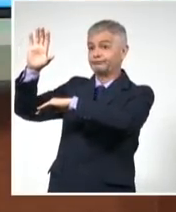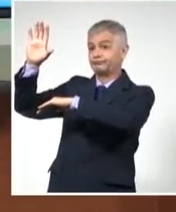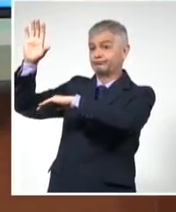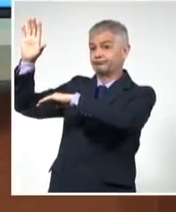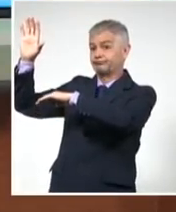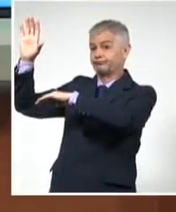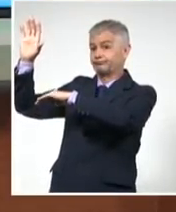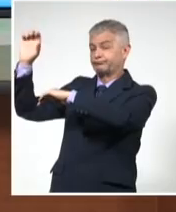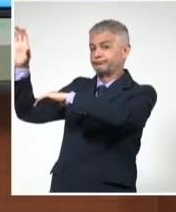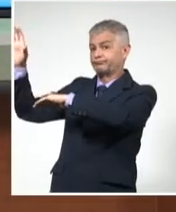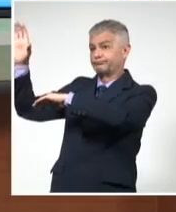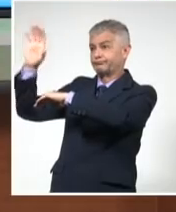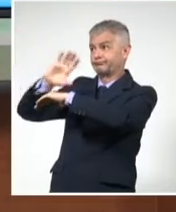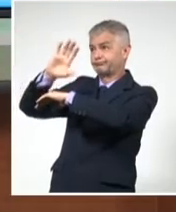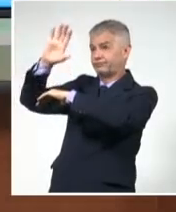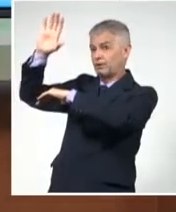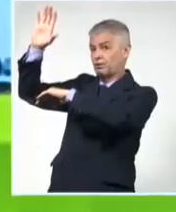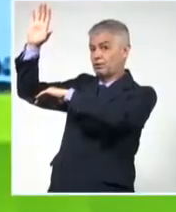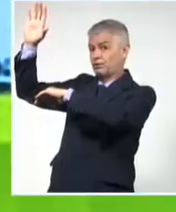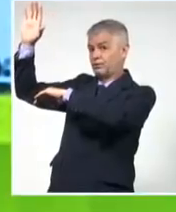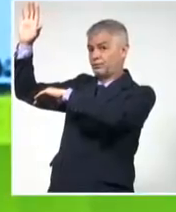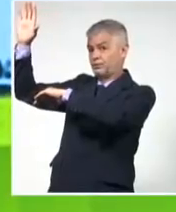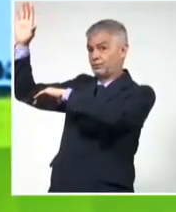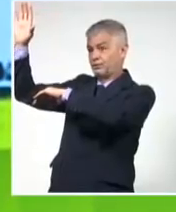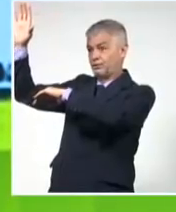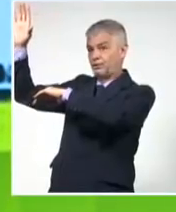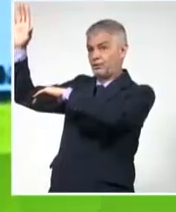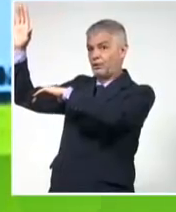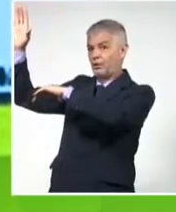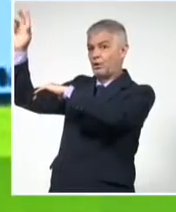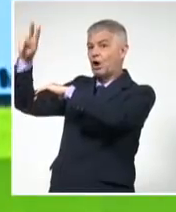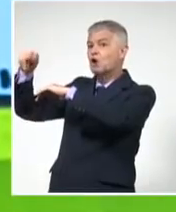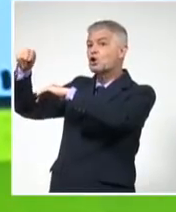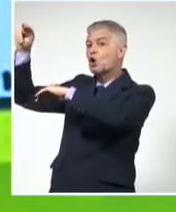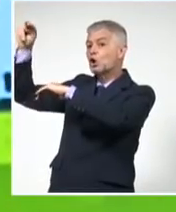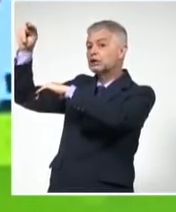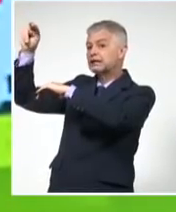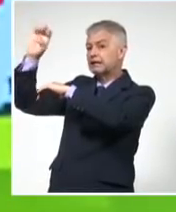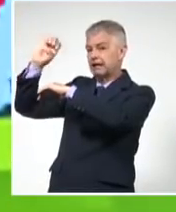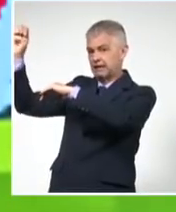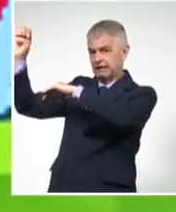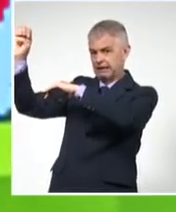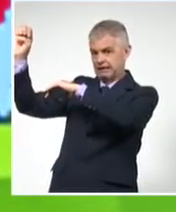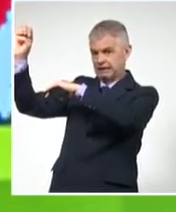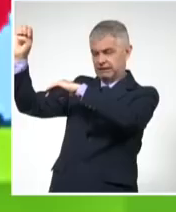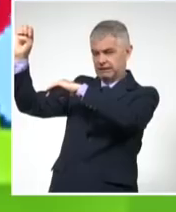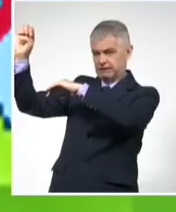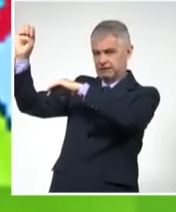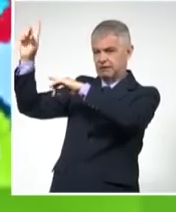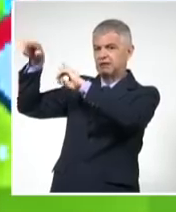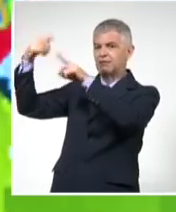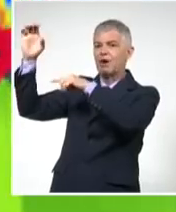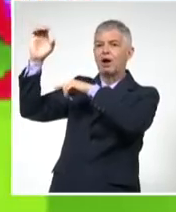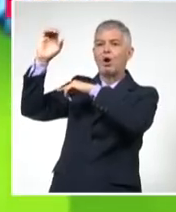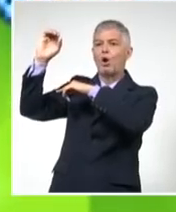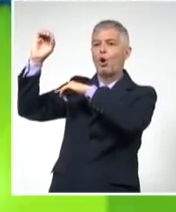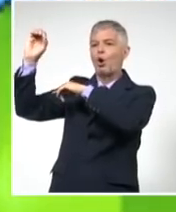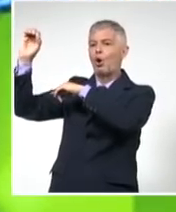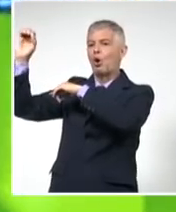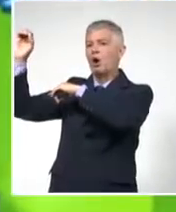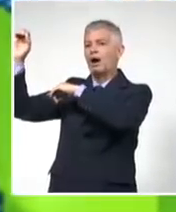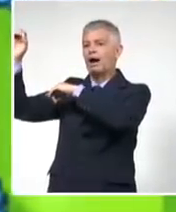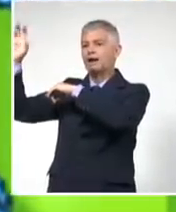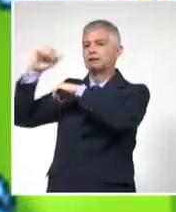con la baja, es que irá primero así al norte-nordeste, como está, pero después hacia el oeste, o noroeste,